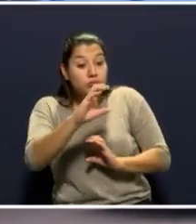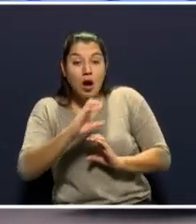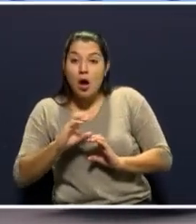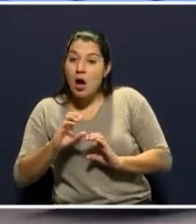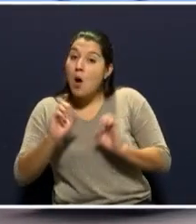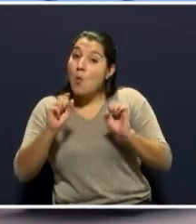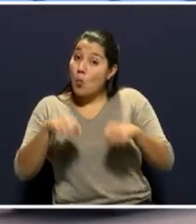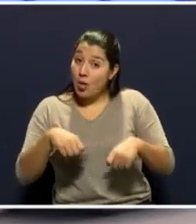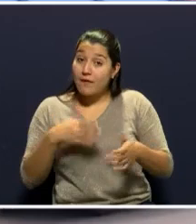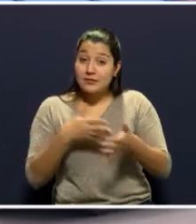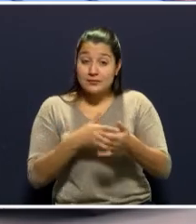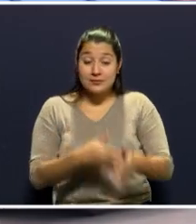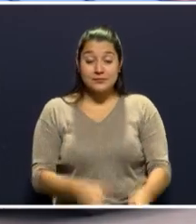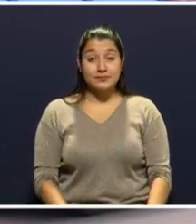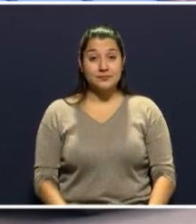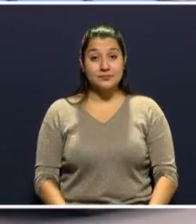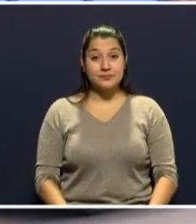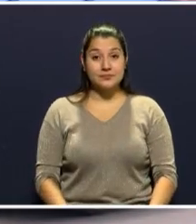gratis.